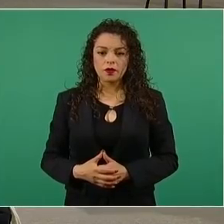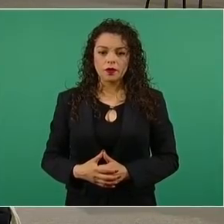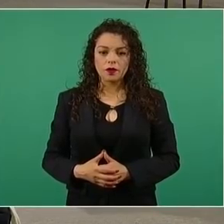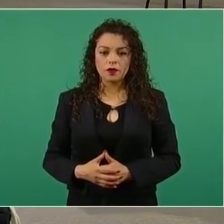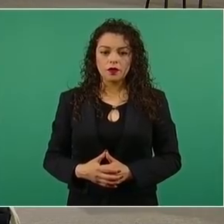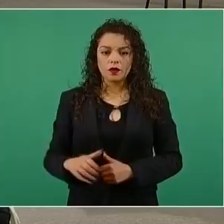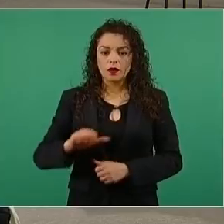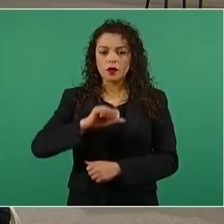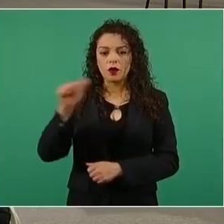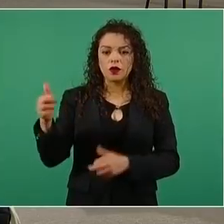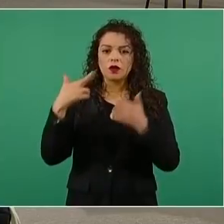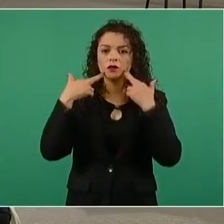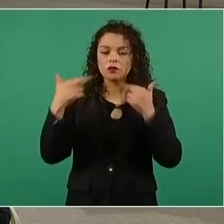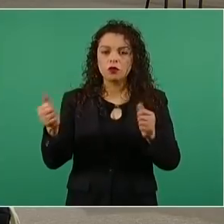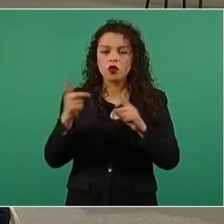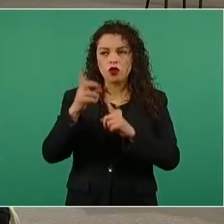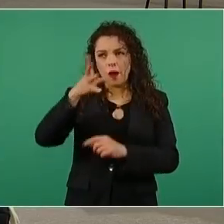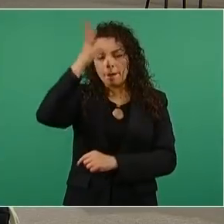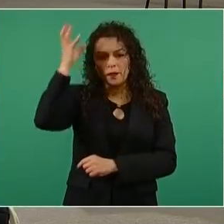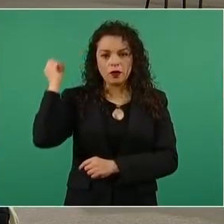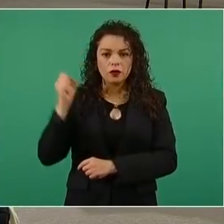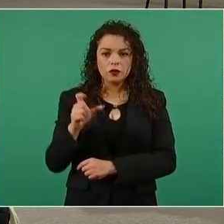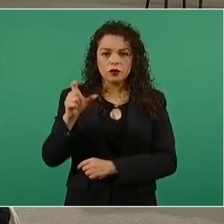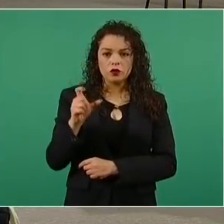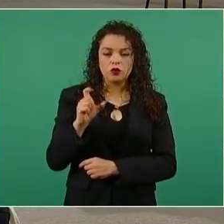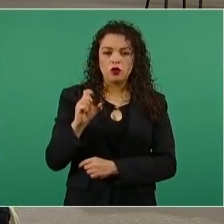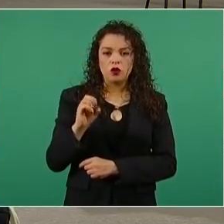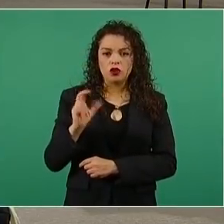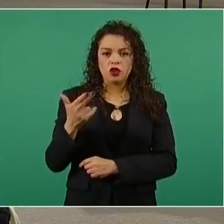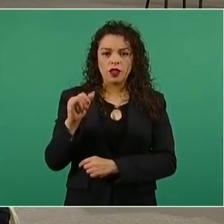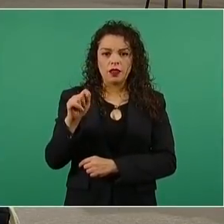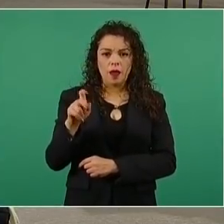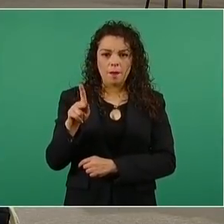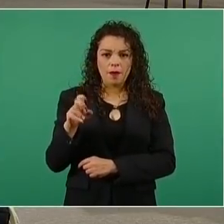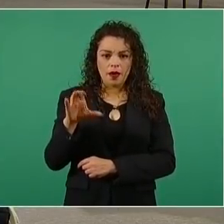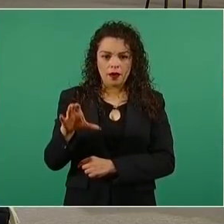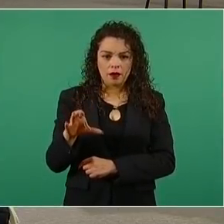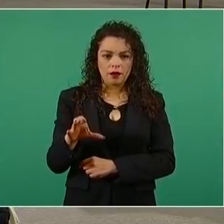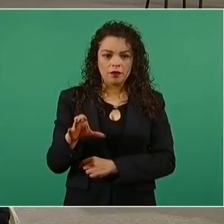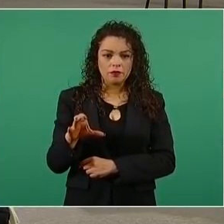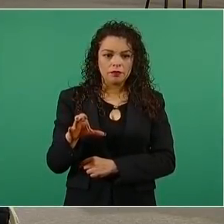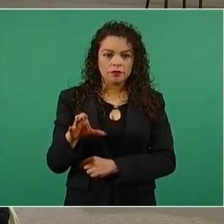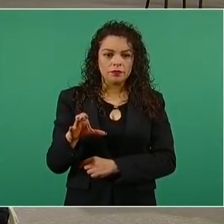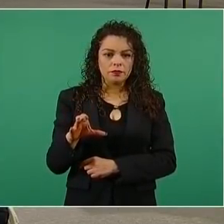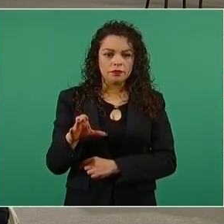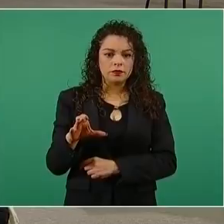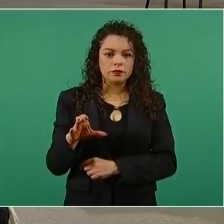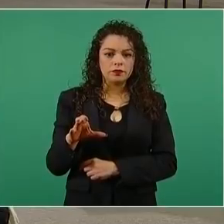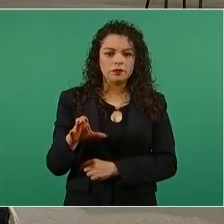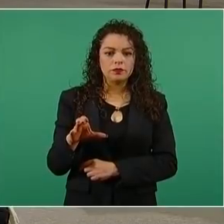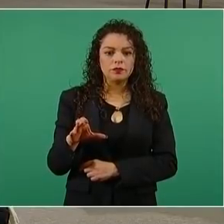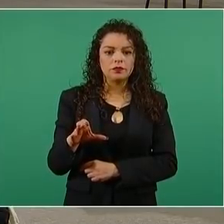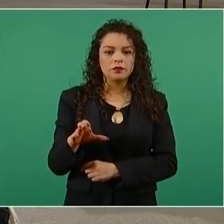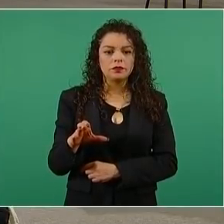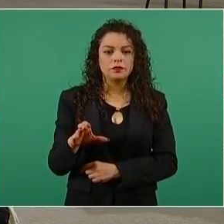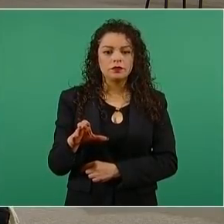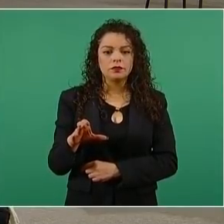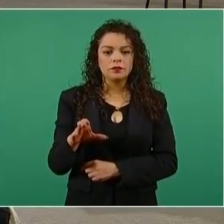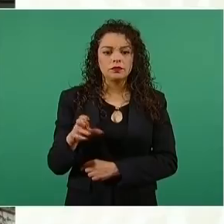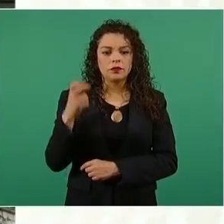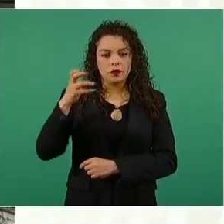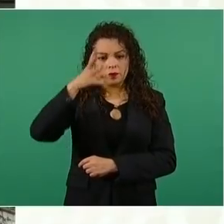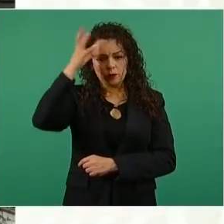Tenemos un rancho en Xochitepec, Morelos, de 2.5 hectáreas, en Atlacholoaya, Xochitepec,